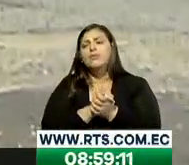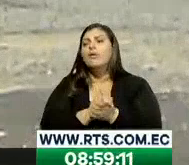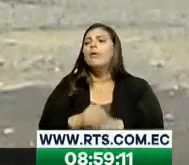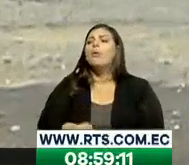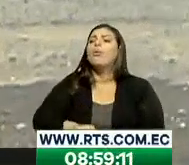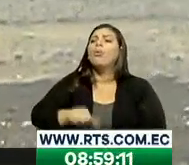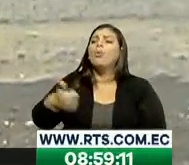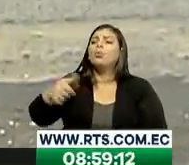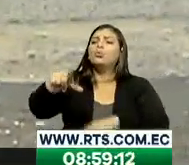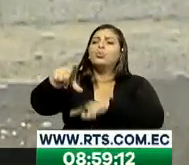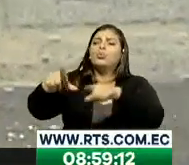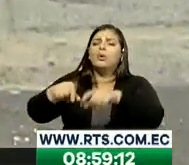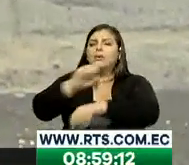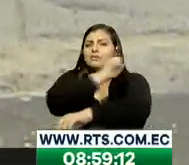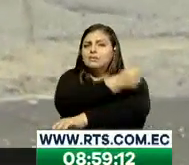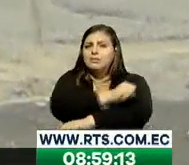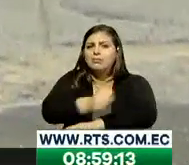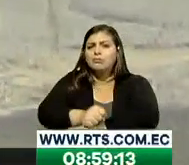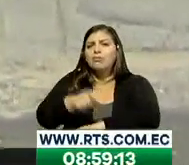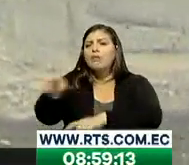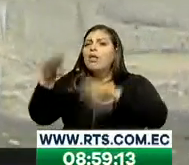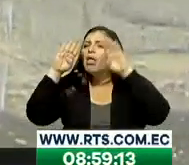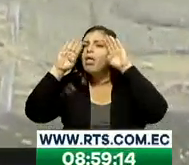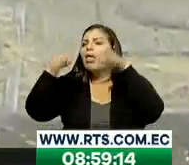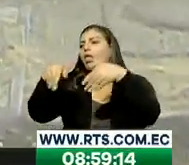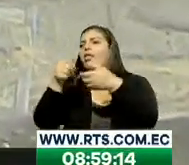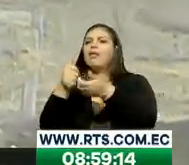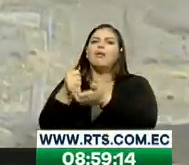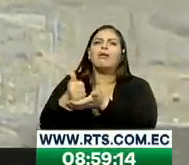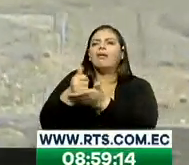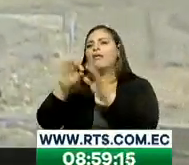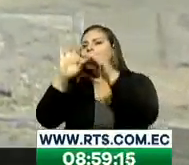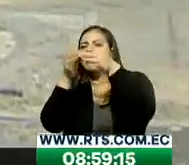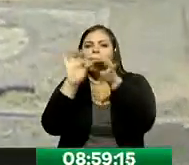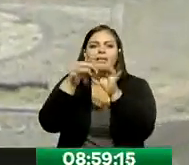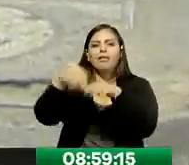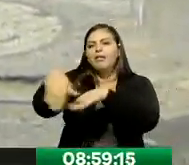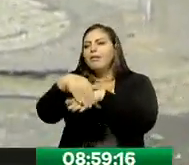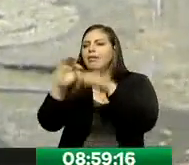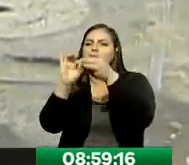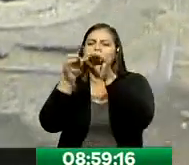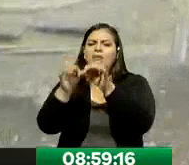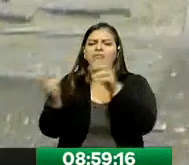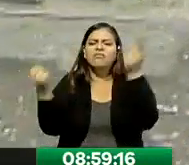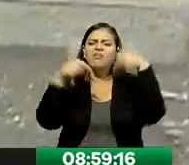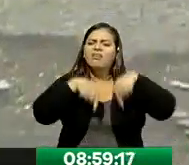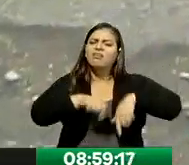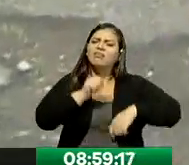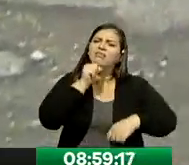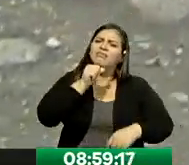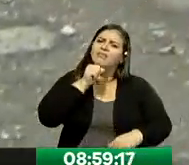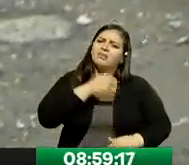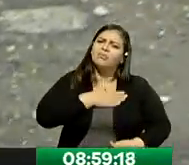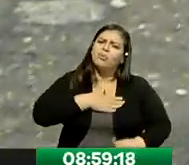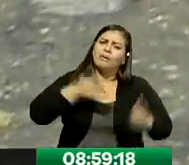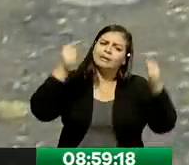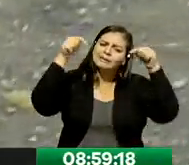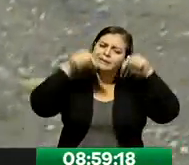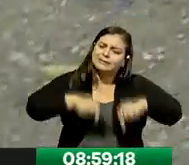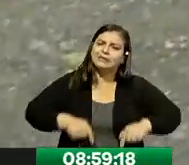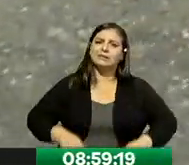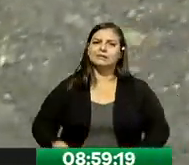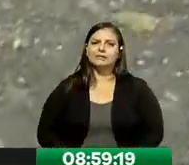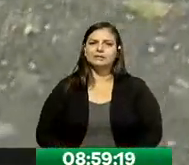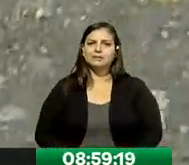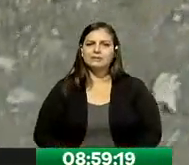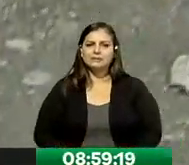para la vía San Borondón, qué sé yo, que mire para acá, estas partes de por acá, que nosotros también necesitamos el servicio de la alcaldía para que nuestros